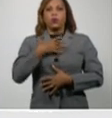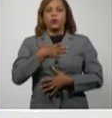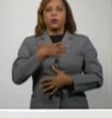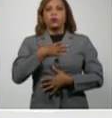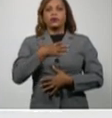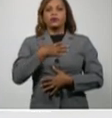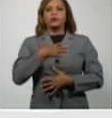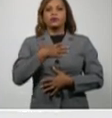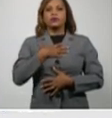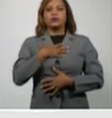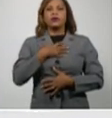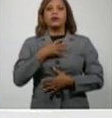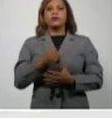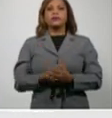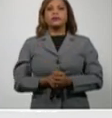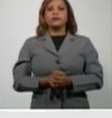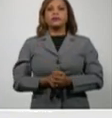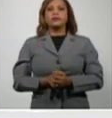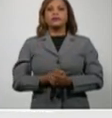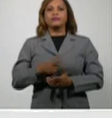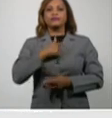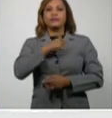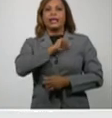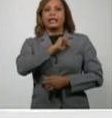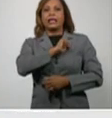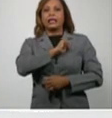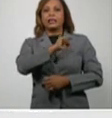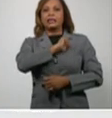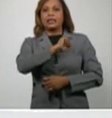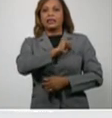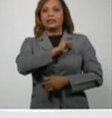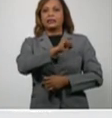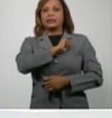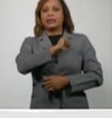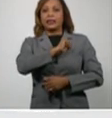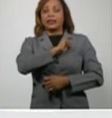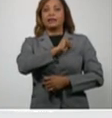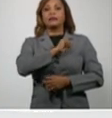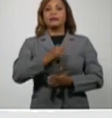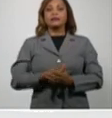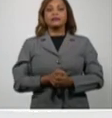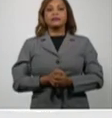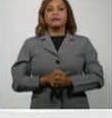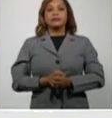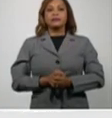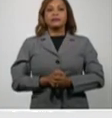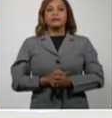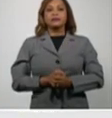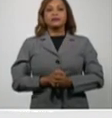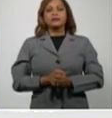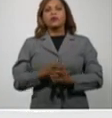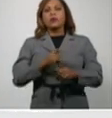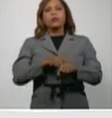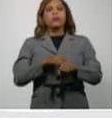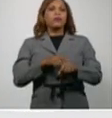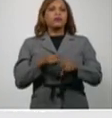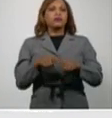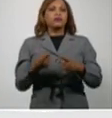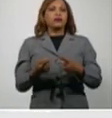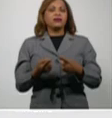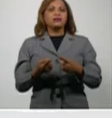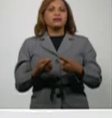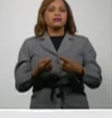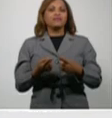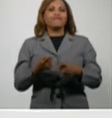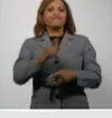oxígeno, taquicardia, cifras elevadas de presión arterial y en un momento determinado